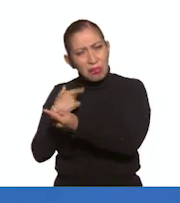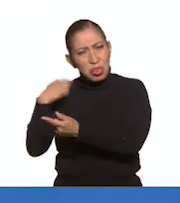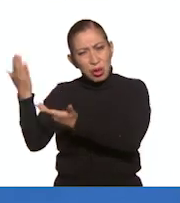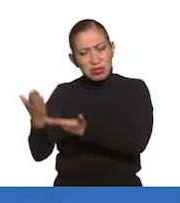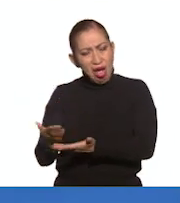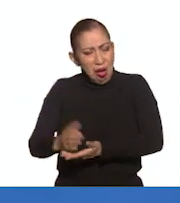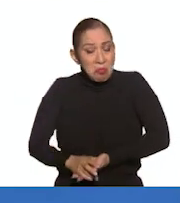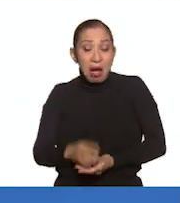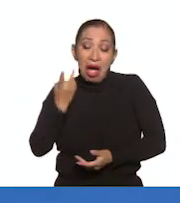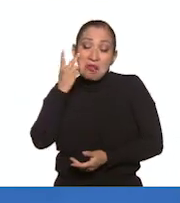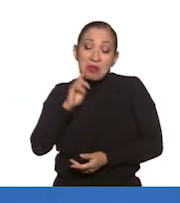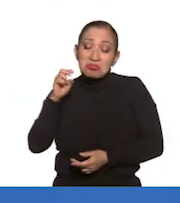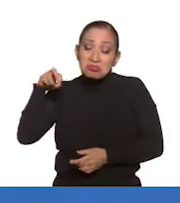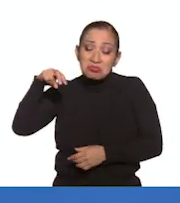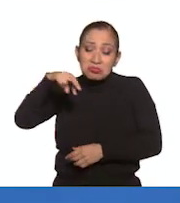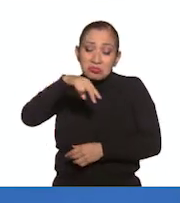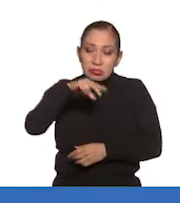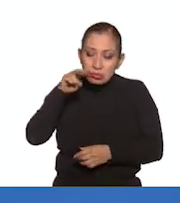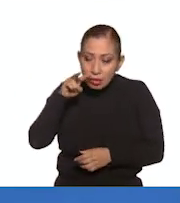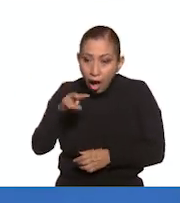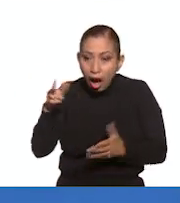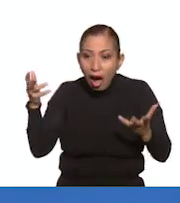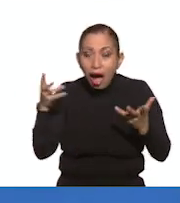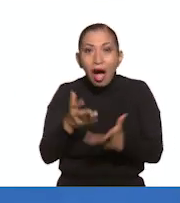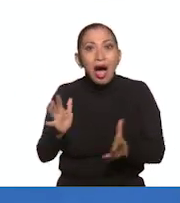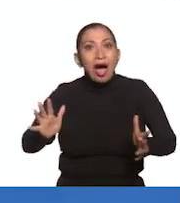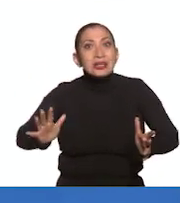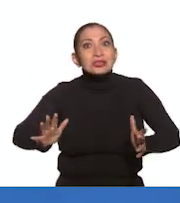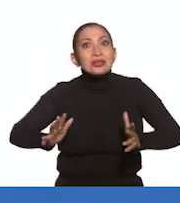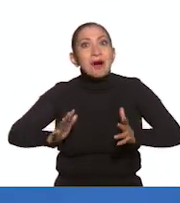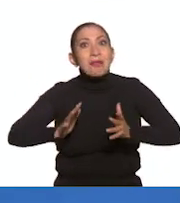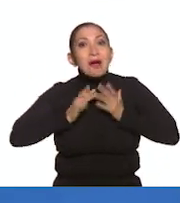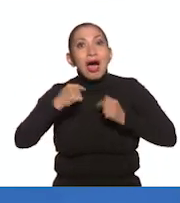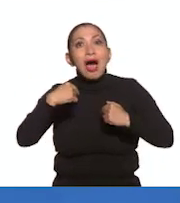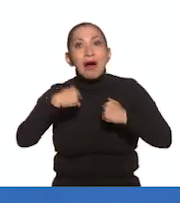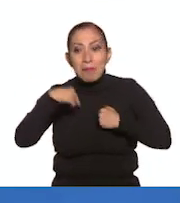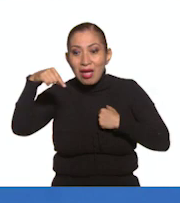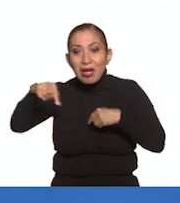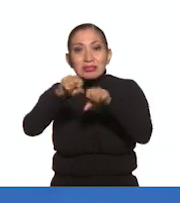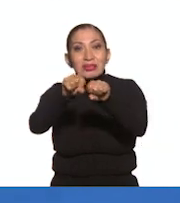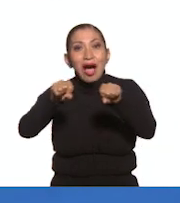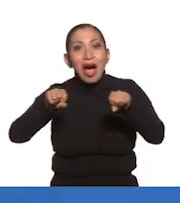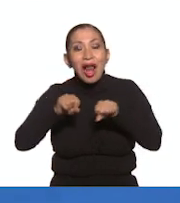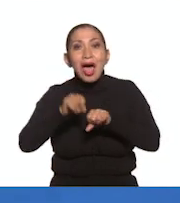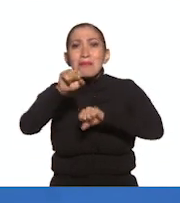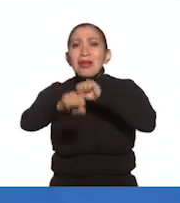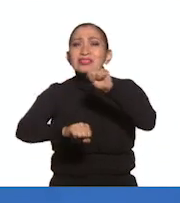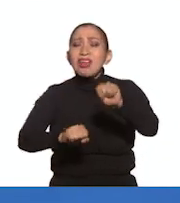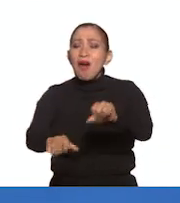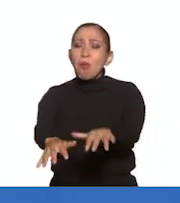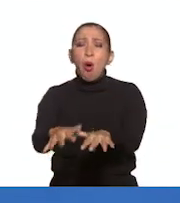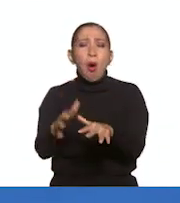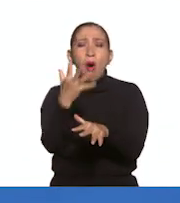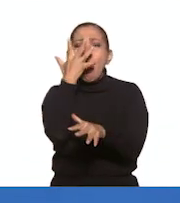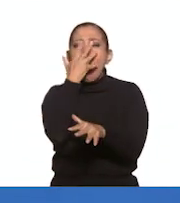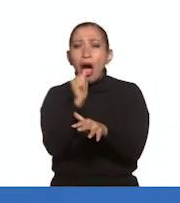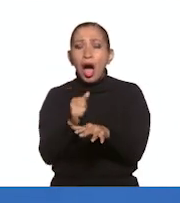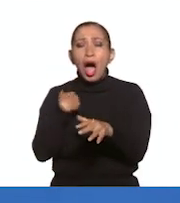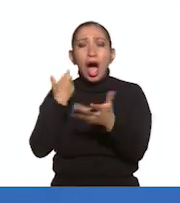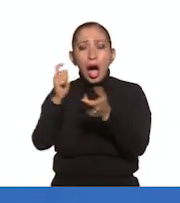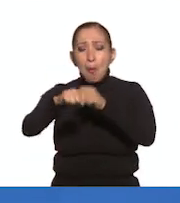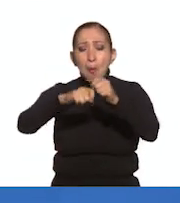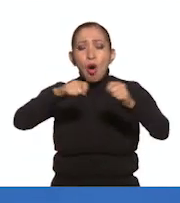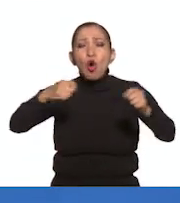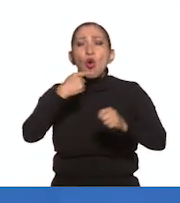Pero bajé y al hacerlo, ¡oh! La sorpresa para mí estaba en la sala, una bicicleta hermosa con un enorme